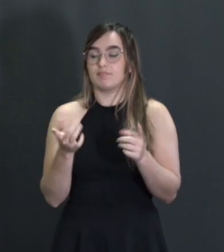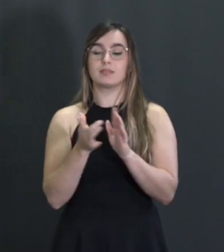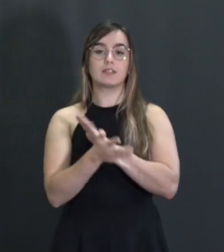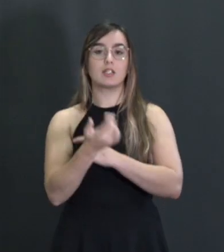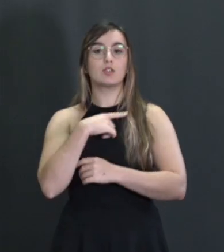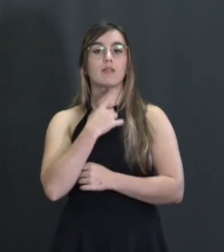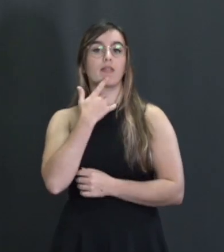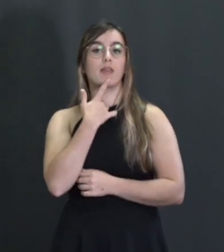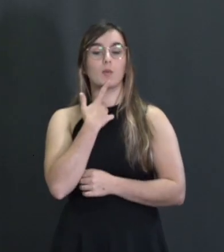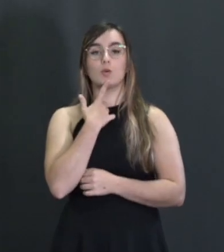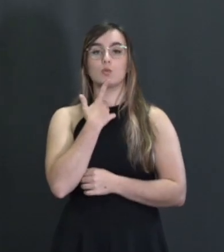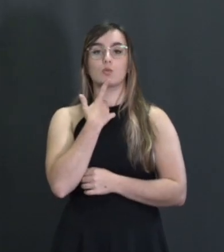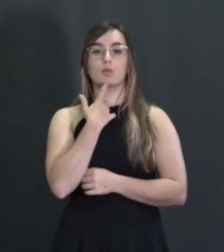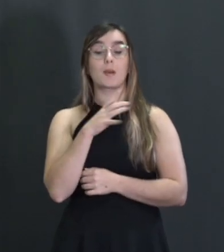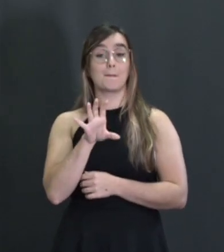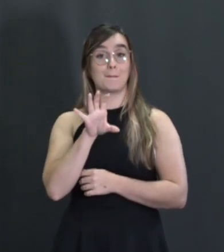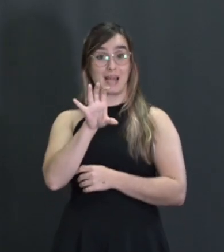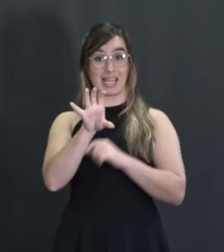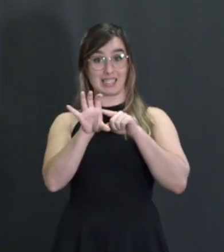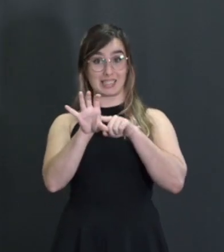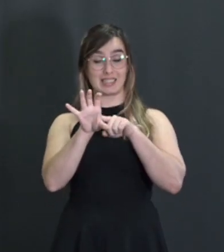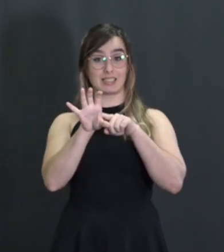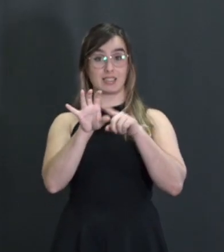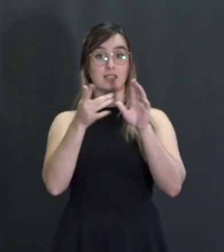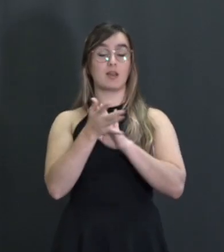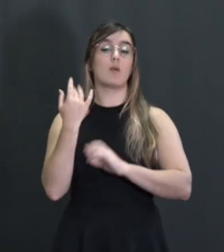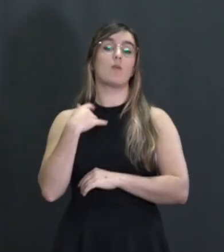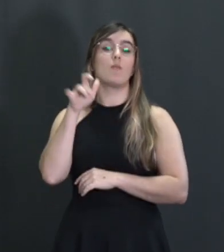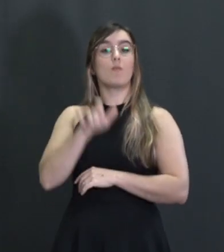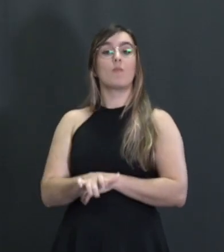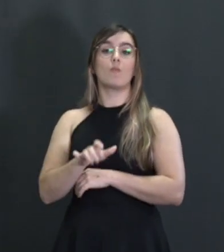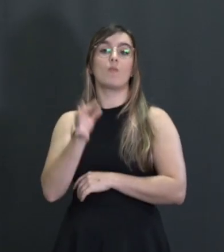decir que no, este país está prohibido esterilizar a una mujer con discapacidad.